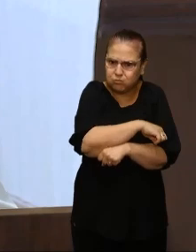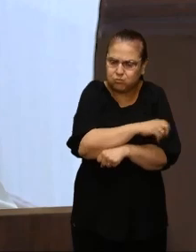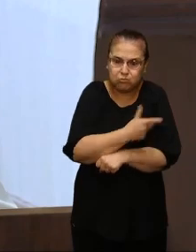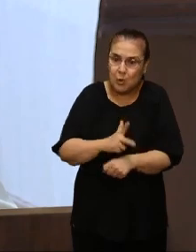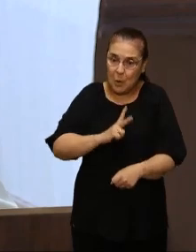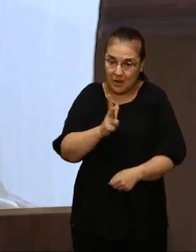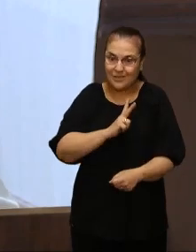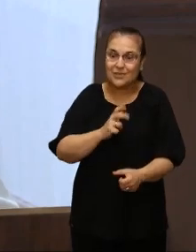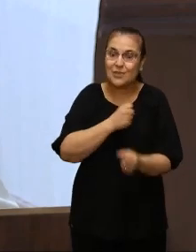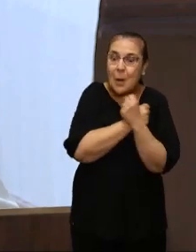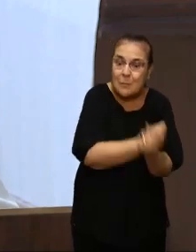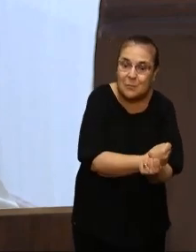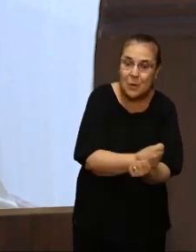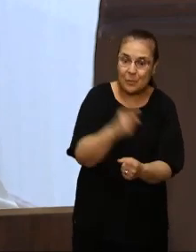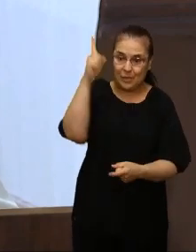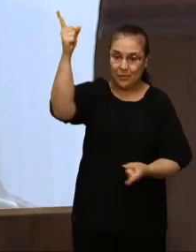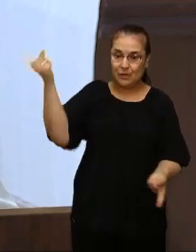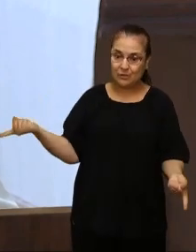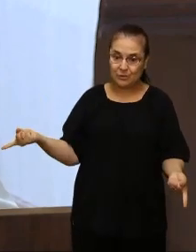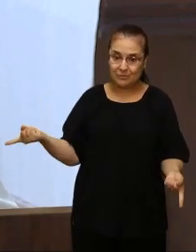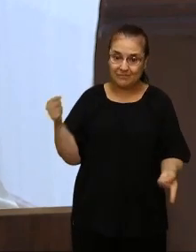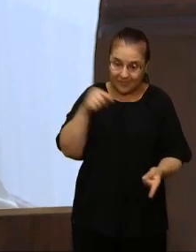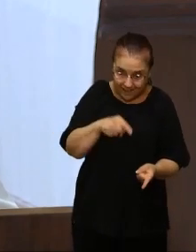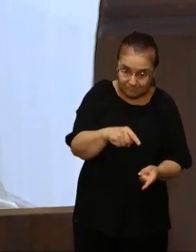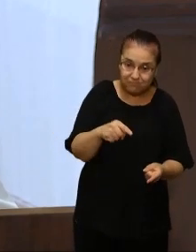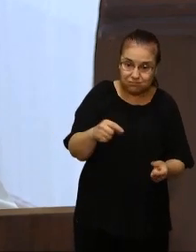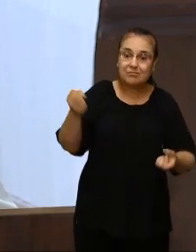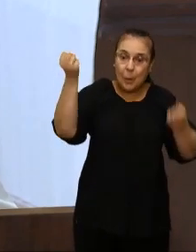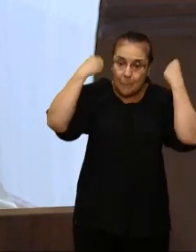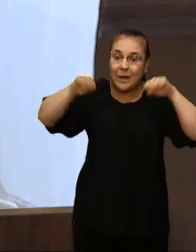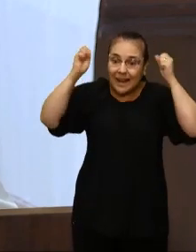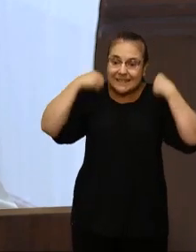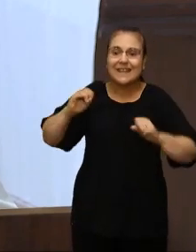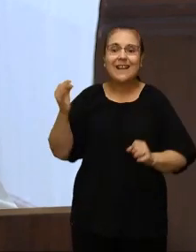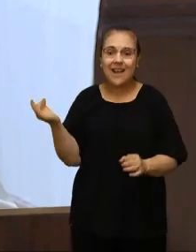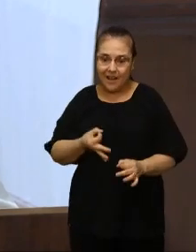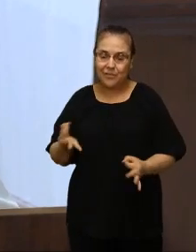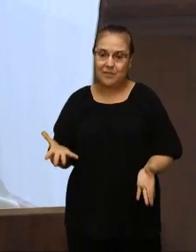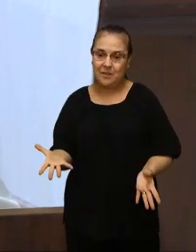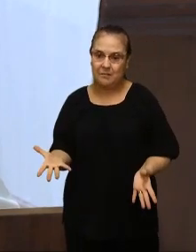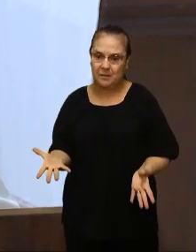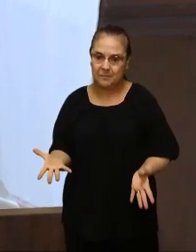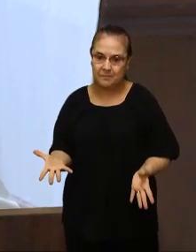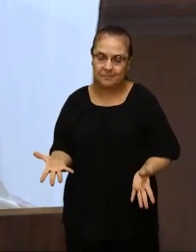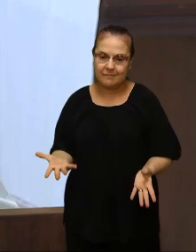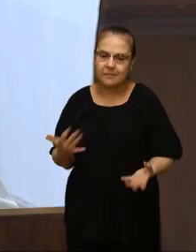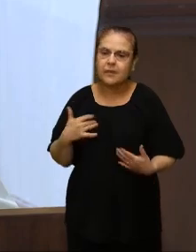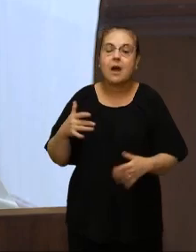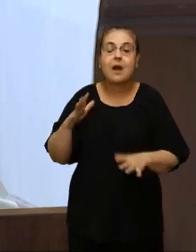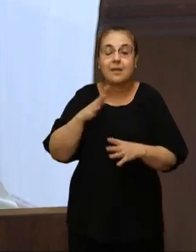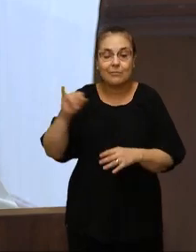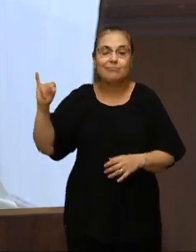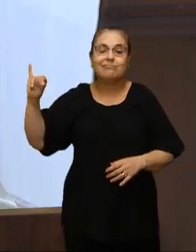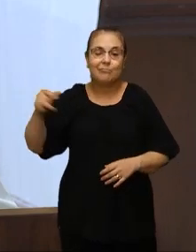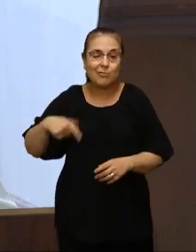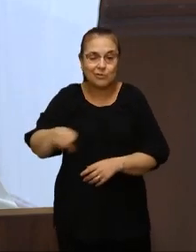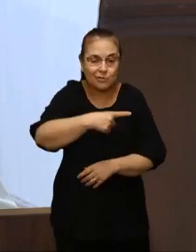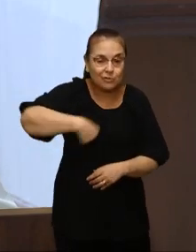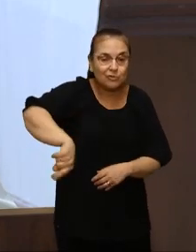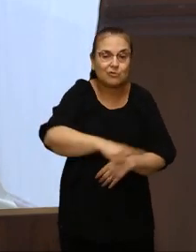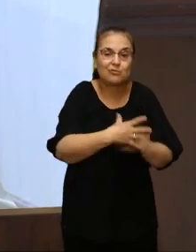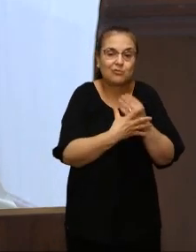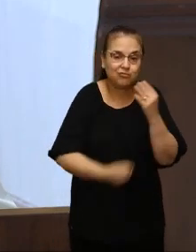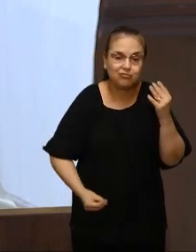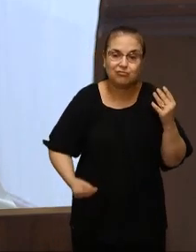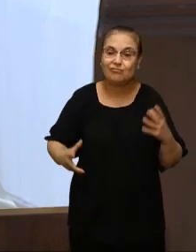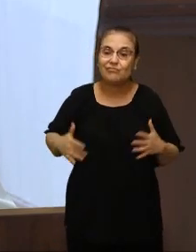de Dios! Esto es lo que había que practicar sin descuidar aquello. ¡Ay de vosotros, fariseos, que os encantan